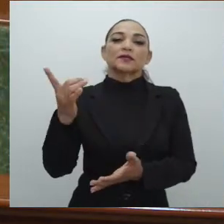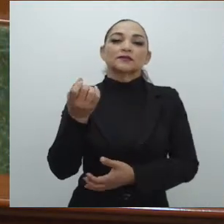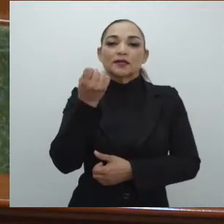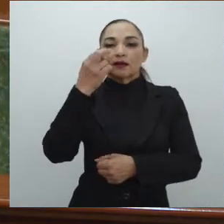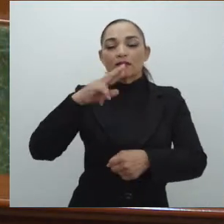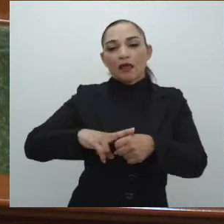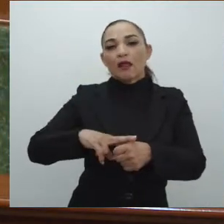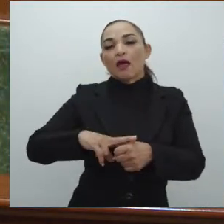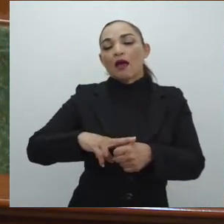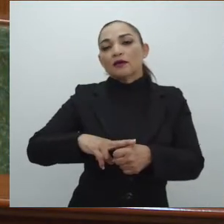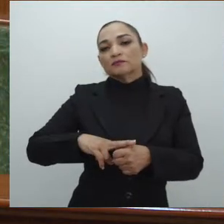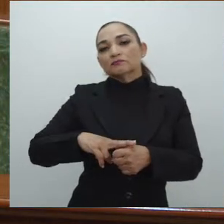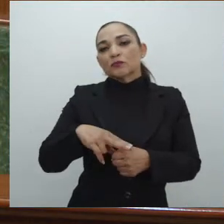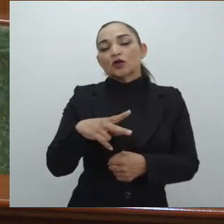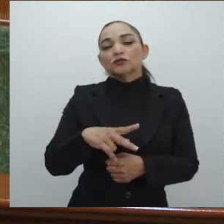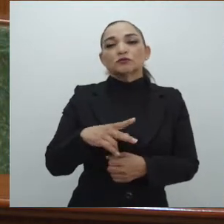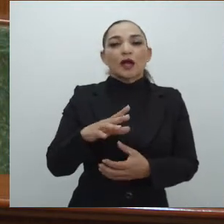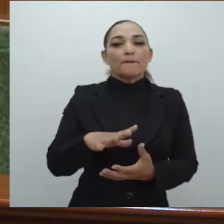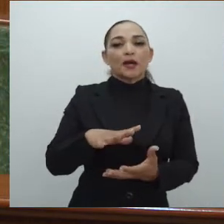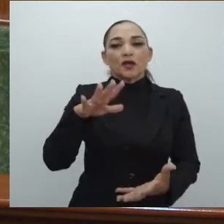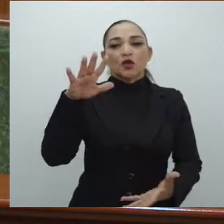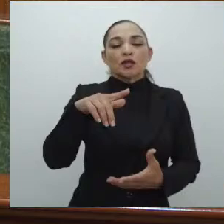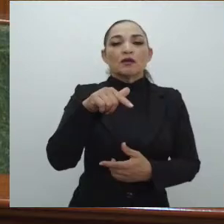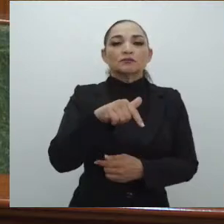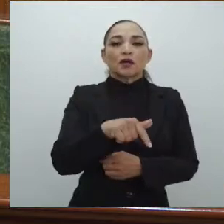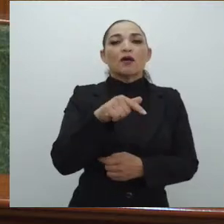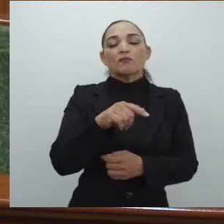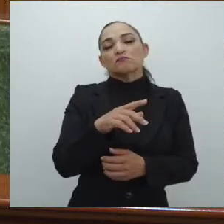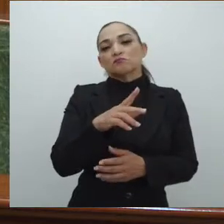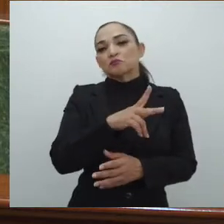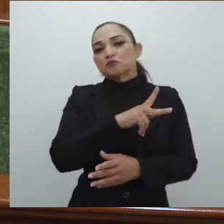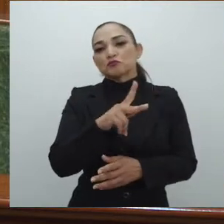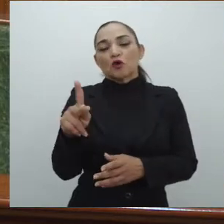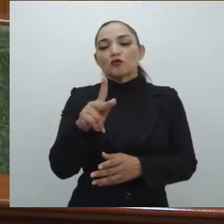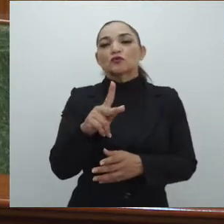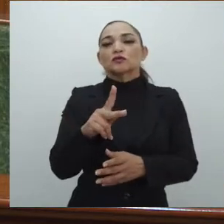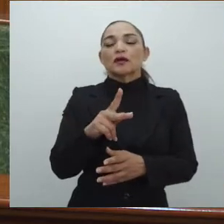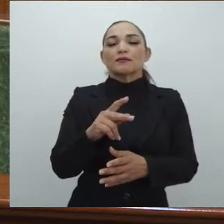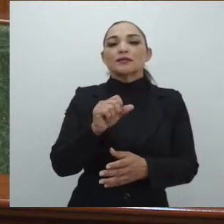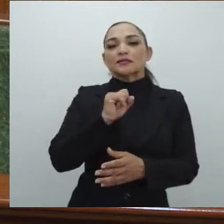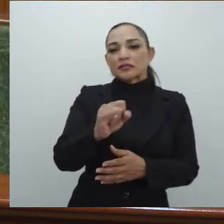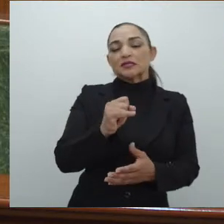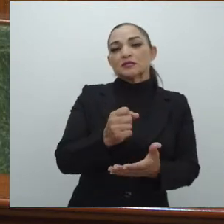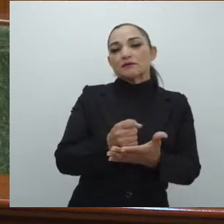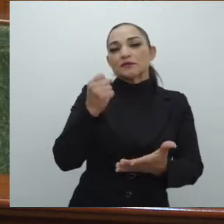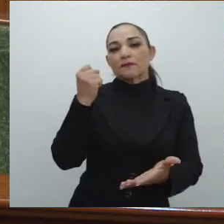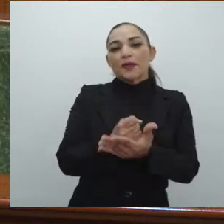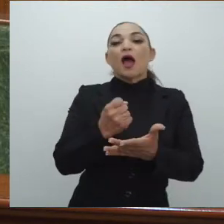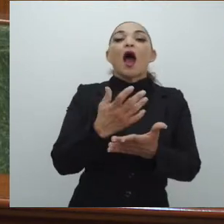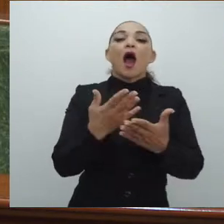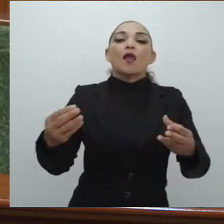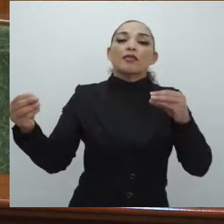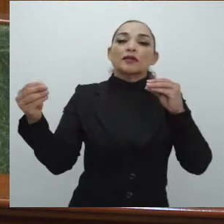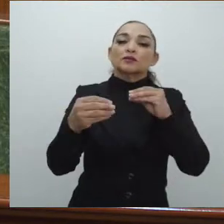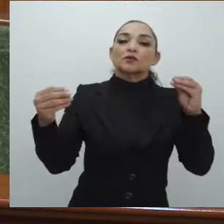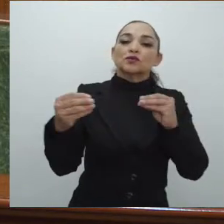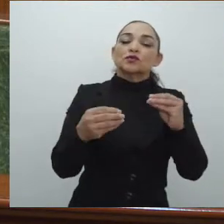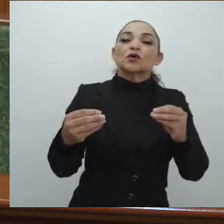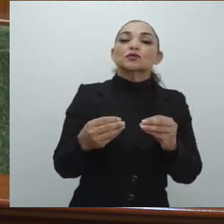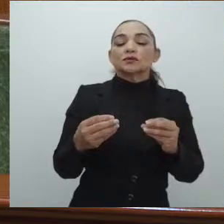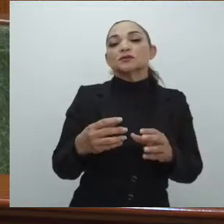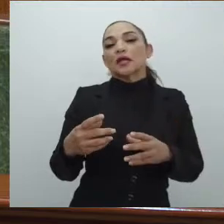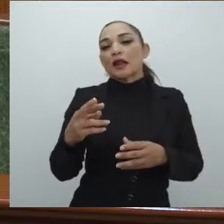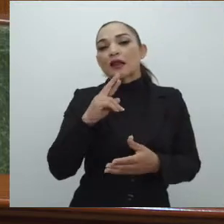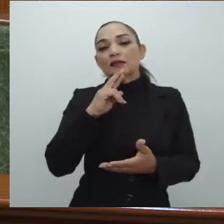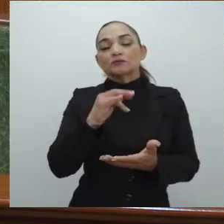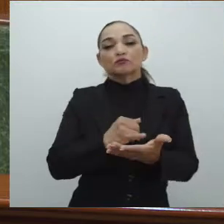unanimidad se aprueba el dictamen en lo general. Esta discusión, el dictamen en lo particular. Las diputadas y los diputados que deseen intervenir en la discusión